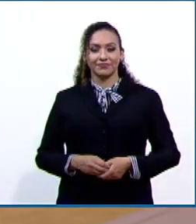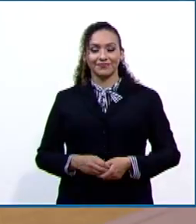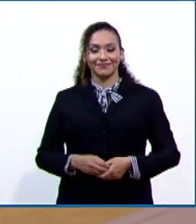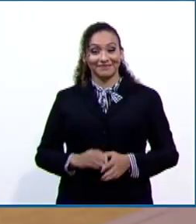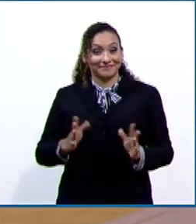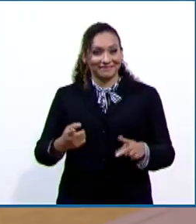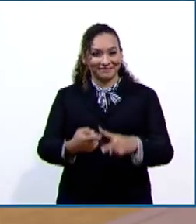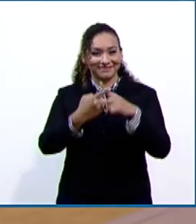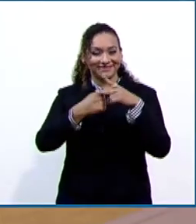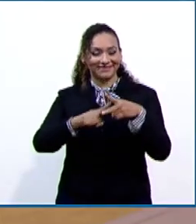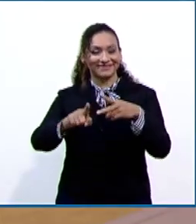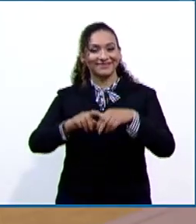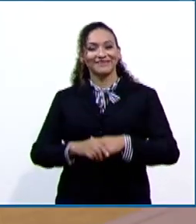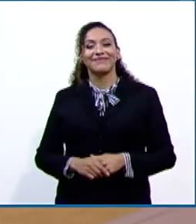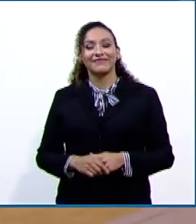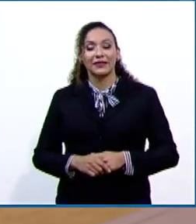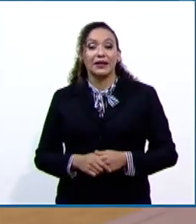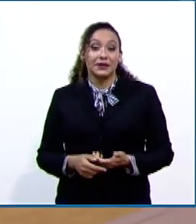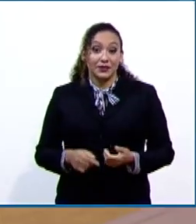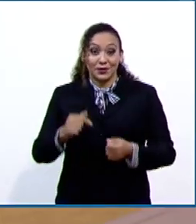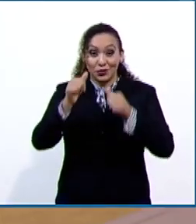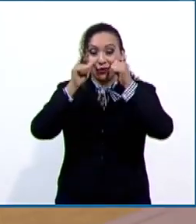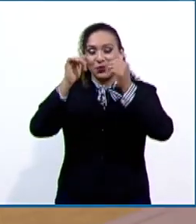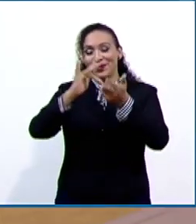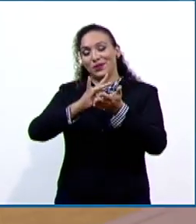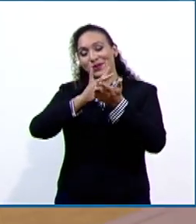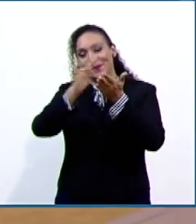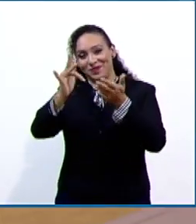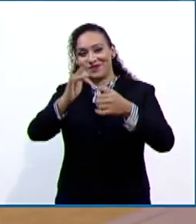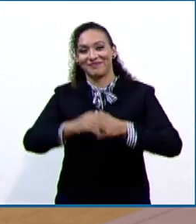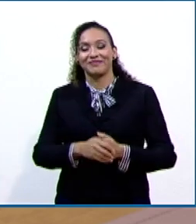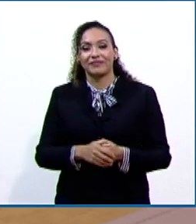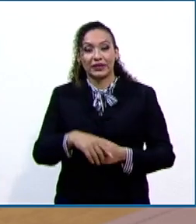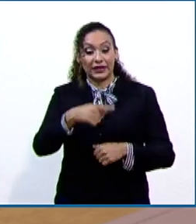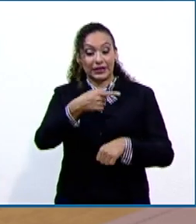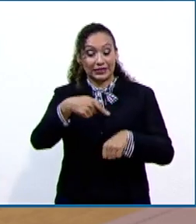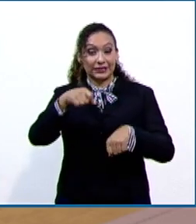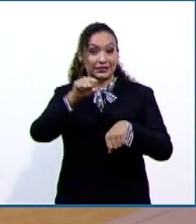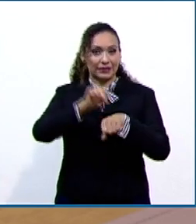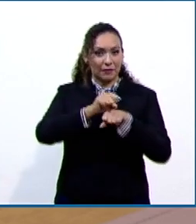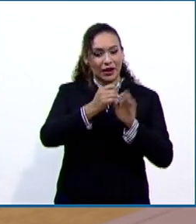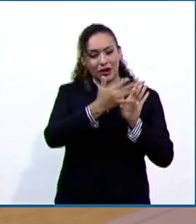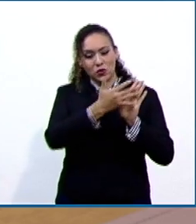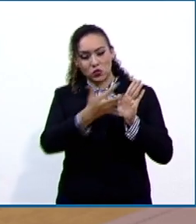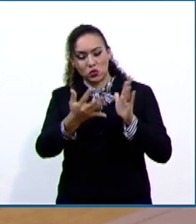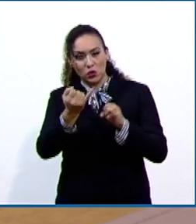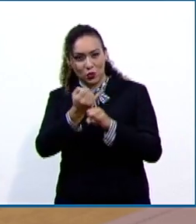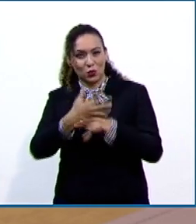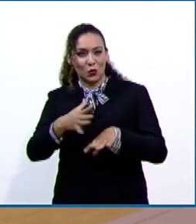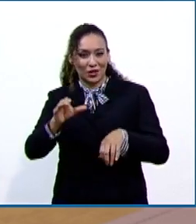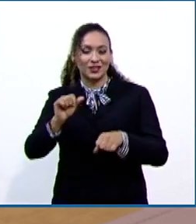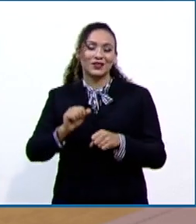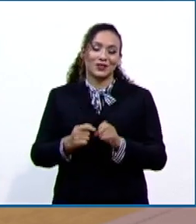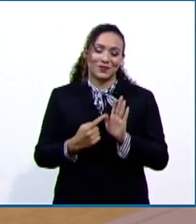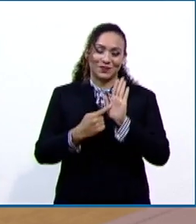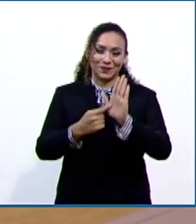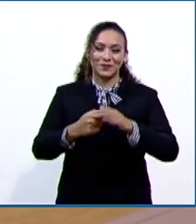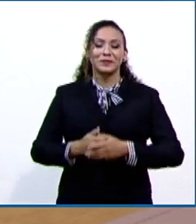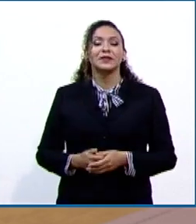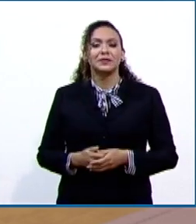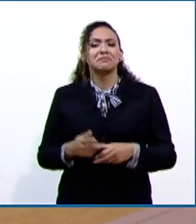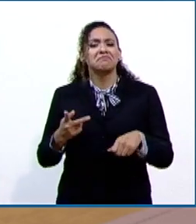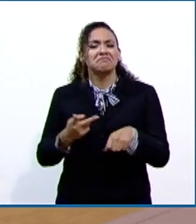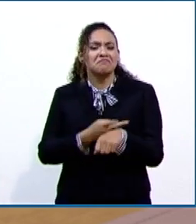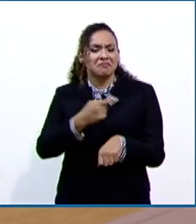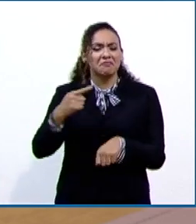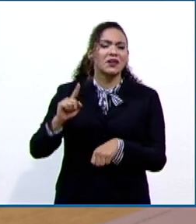Vámonos con todas las noticias. Muchas gracias por estar con nosotros durante este fin de semana. La Suprema Corte publicó el